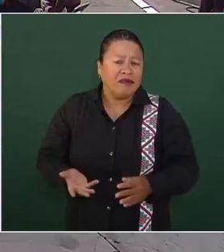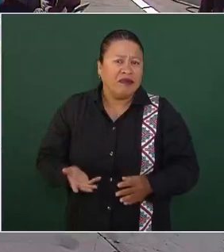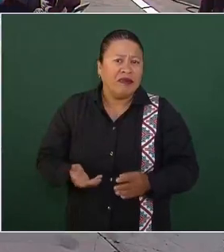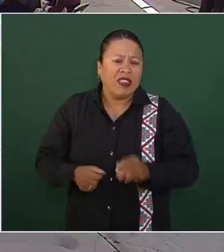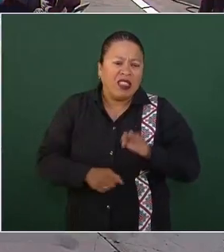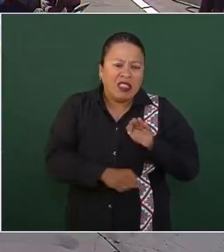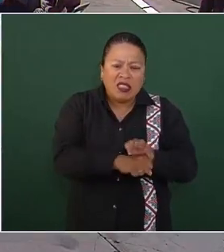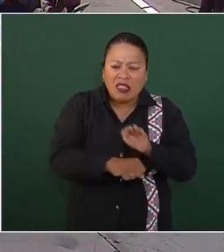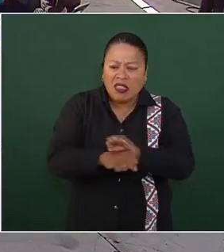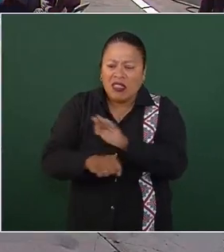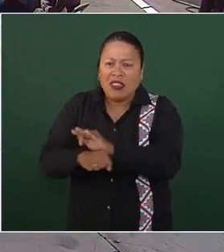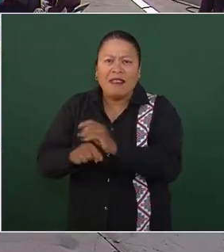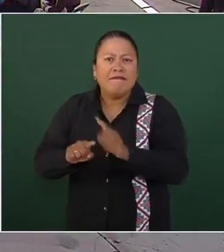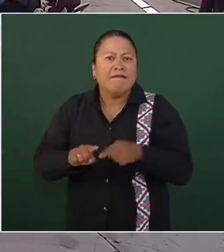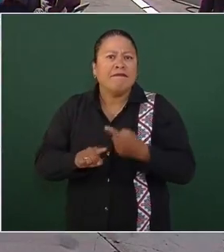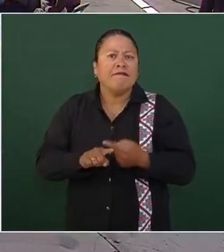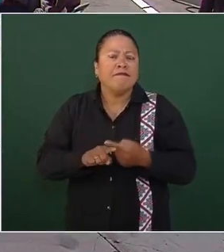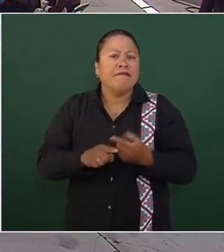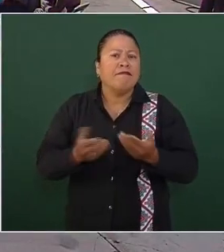privilegiados